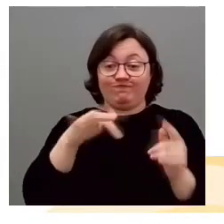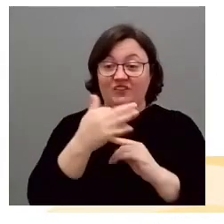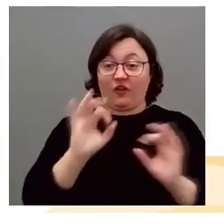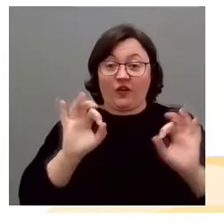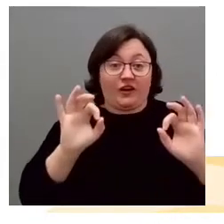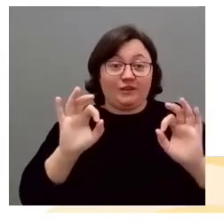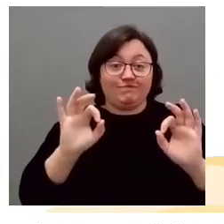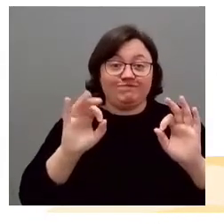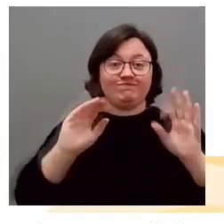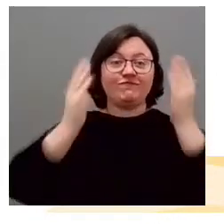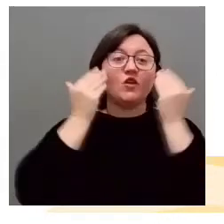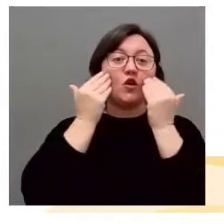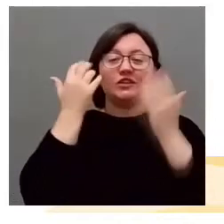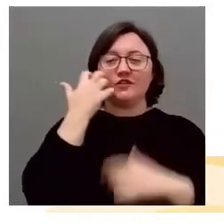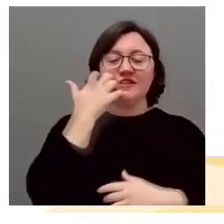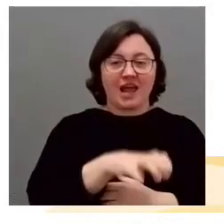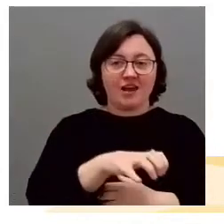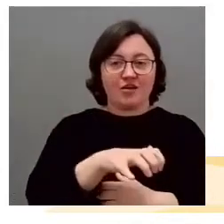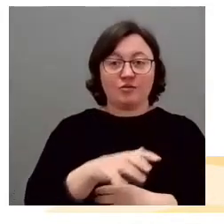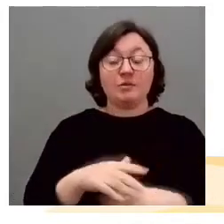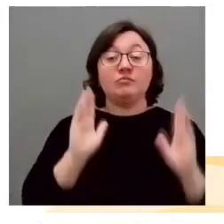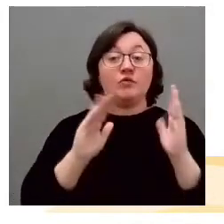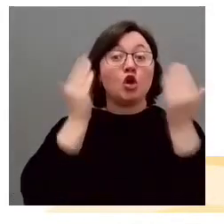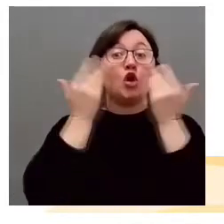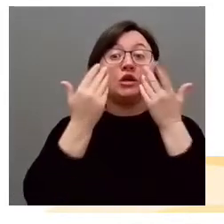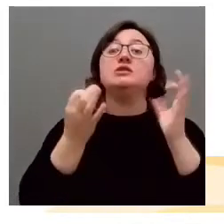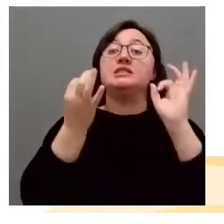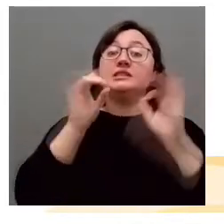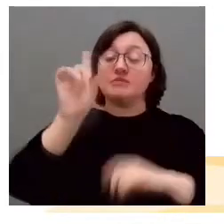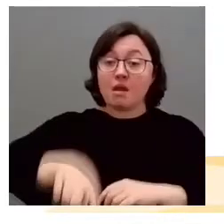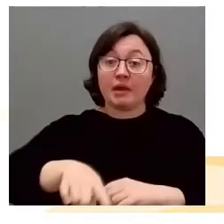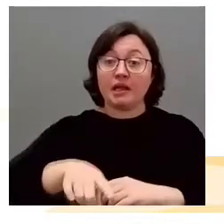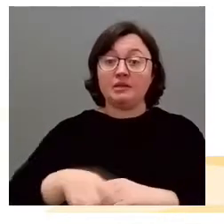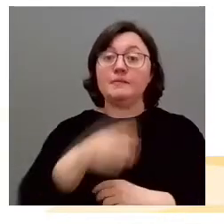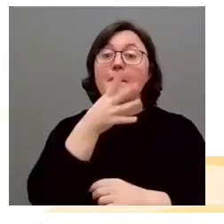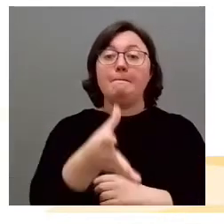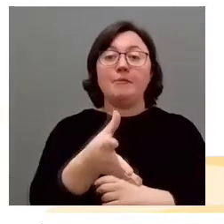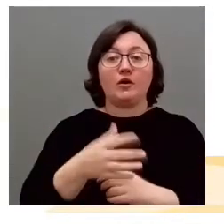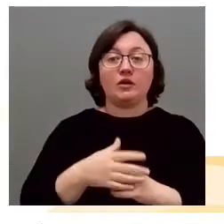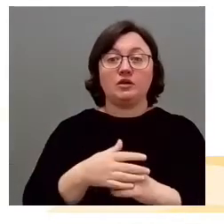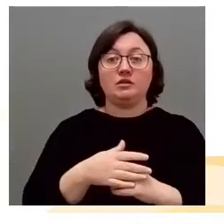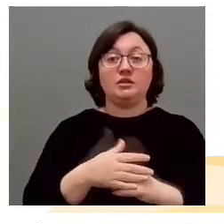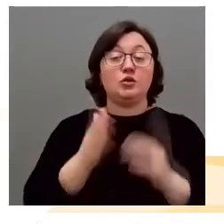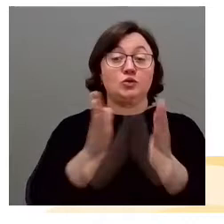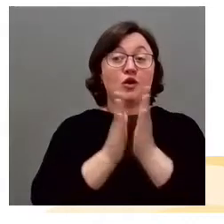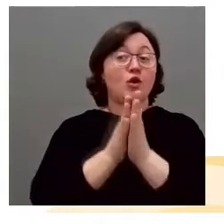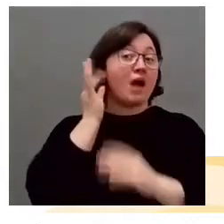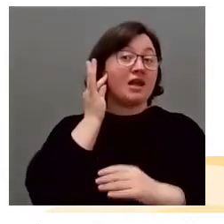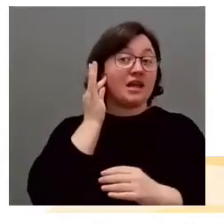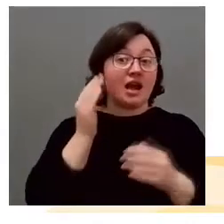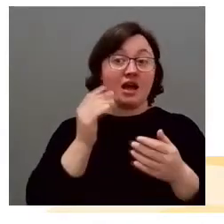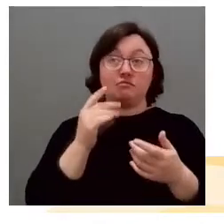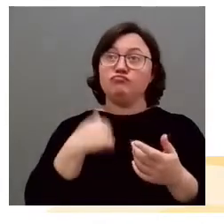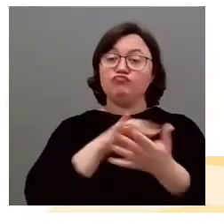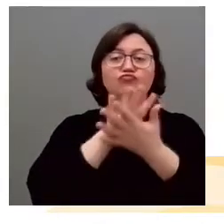un congreso raro. Pero es un congreso especial porque también ella decía, desde